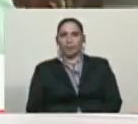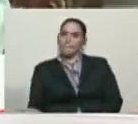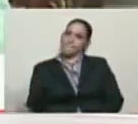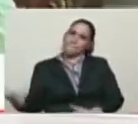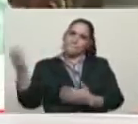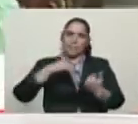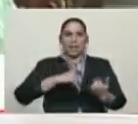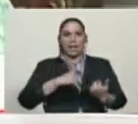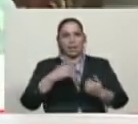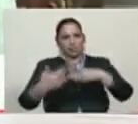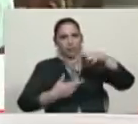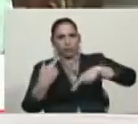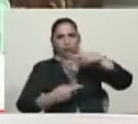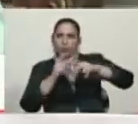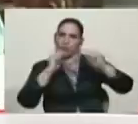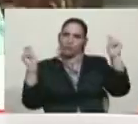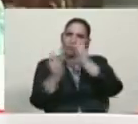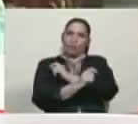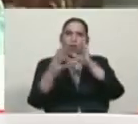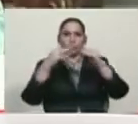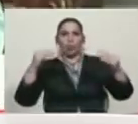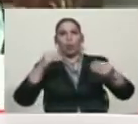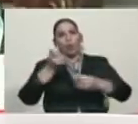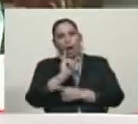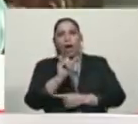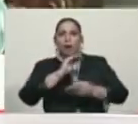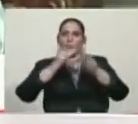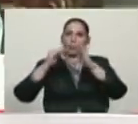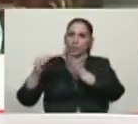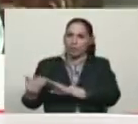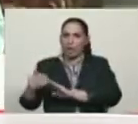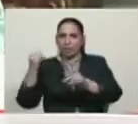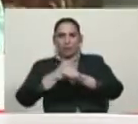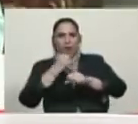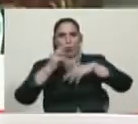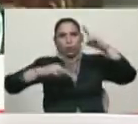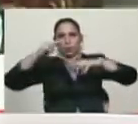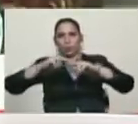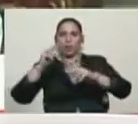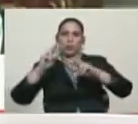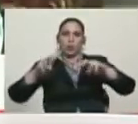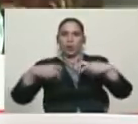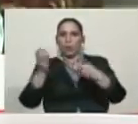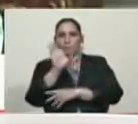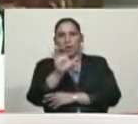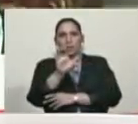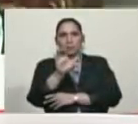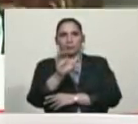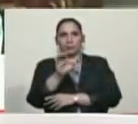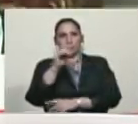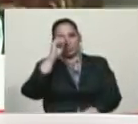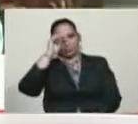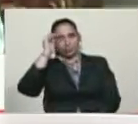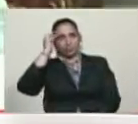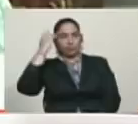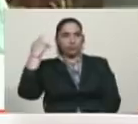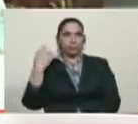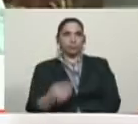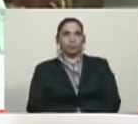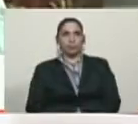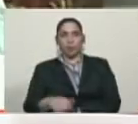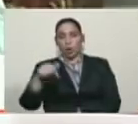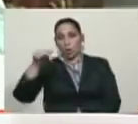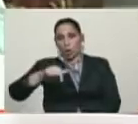transformar todo lo que hay que transformar en su comunidad en su trabajo a construir el nuevo país en el caso que hoy nos